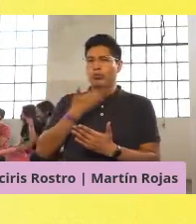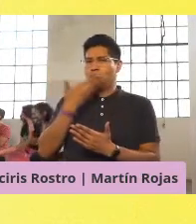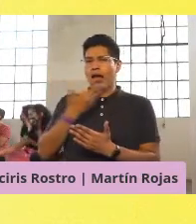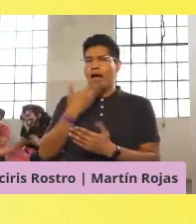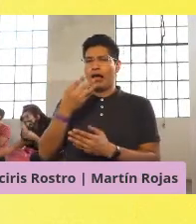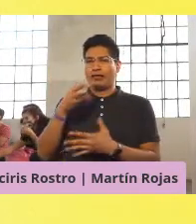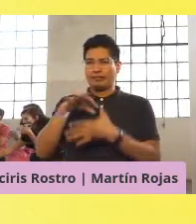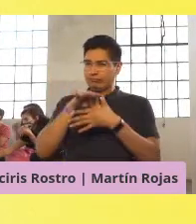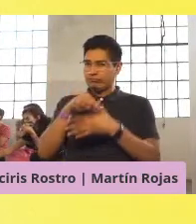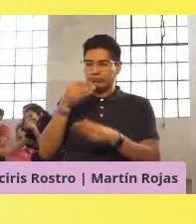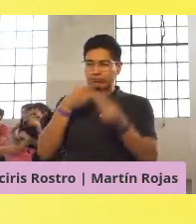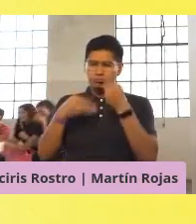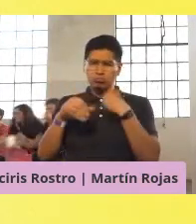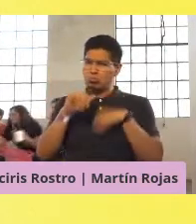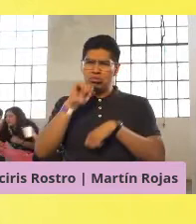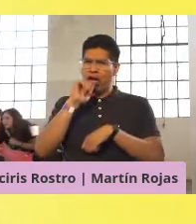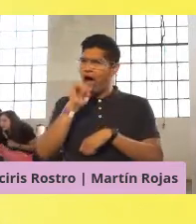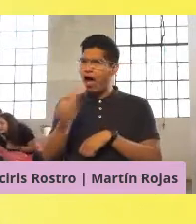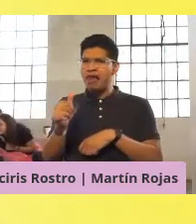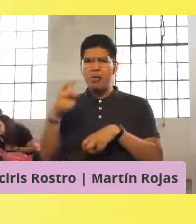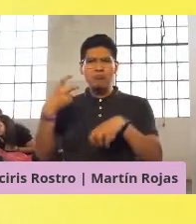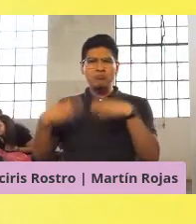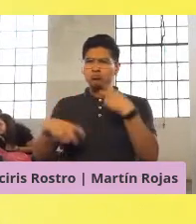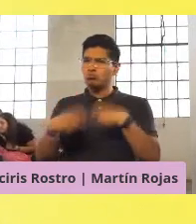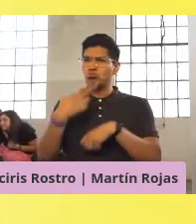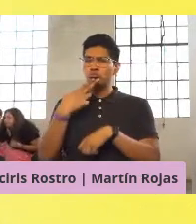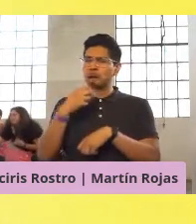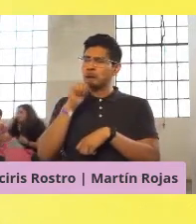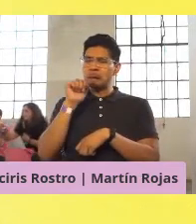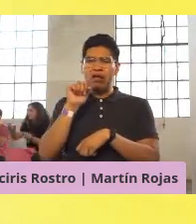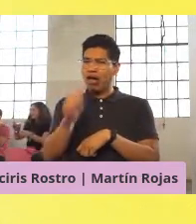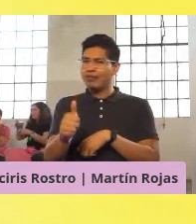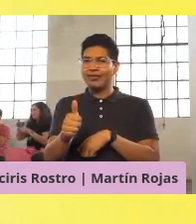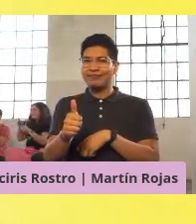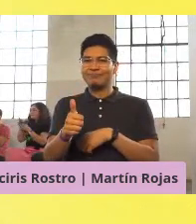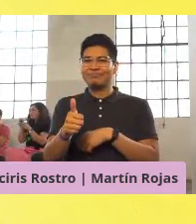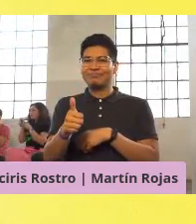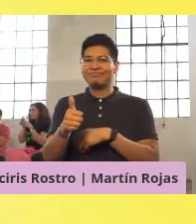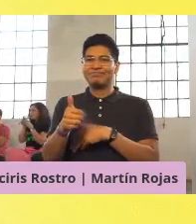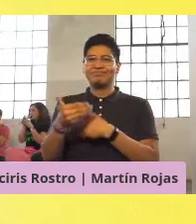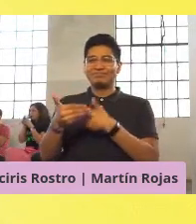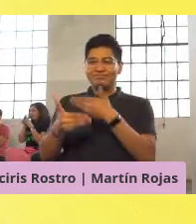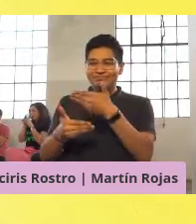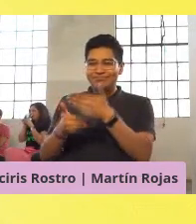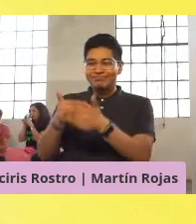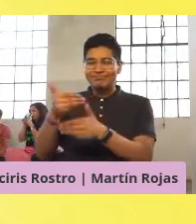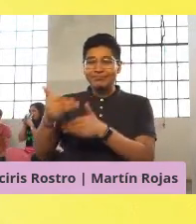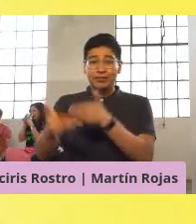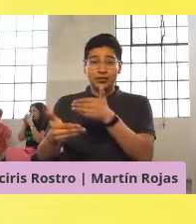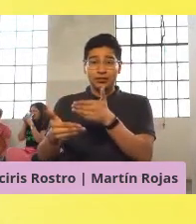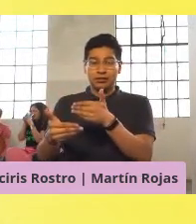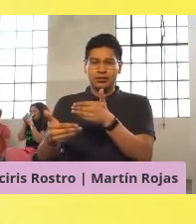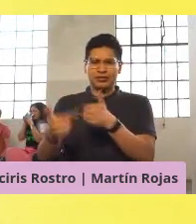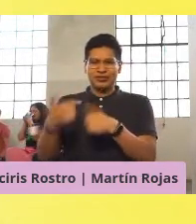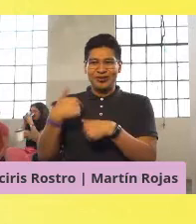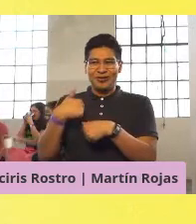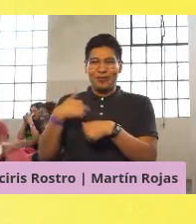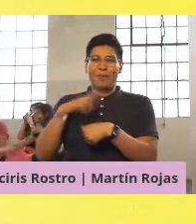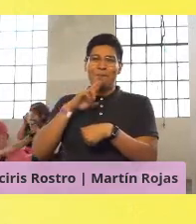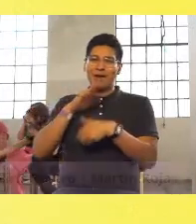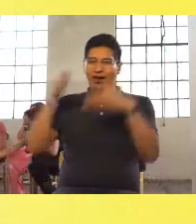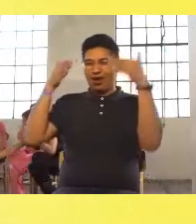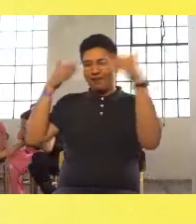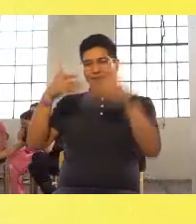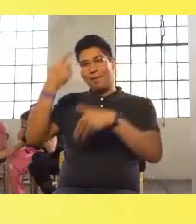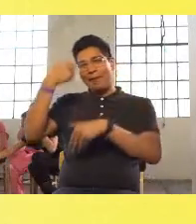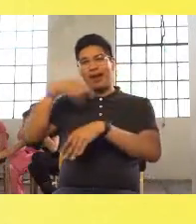sé qué. Llegó un punto en donde pues eso genera, elegí como en esos momentos, pues me voy a enfocar más en